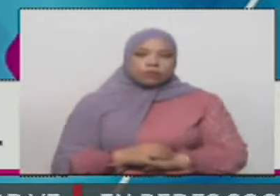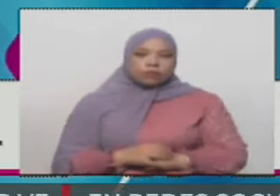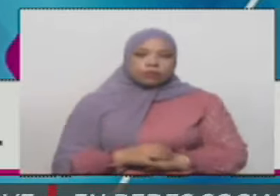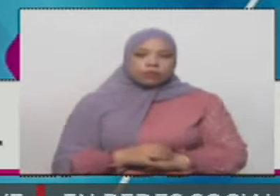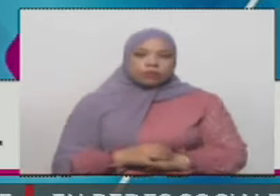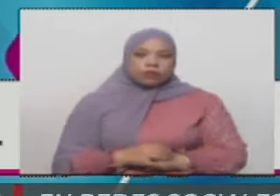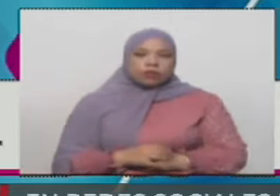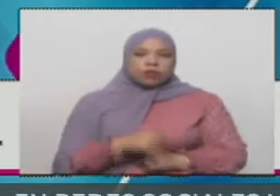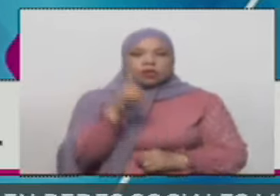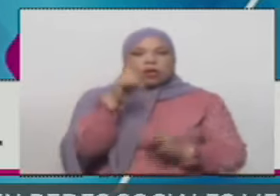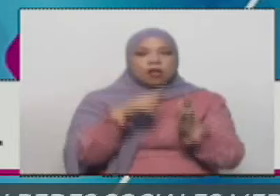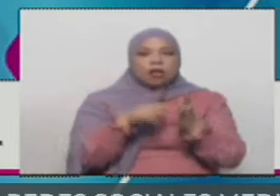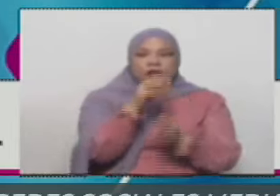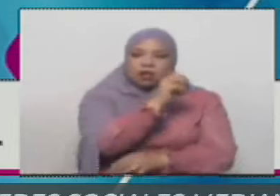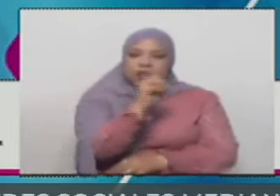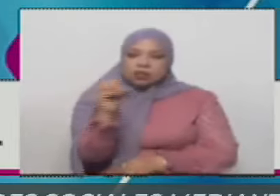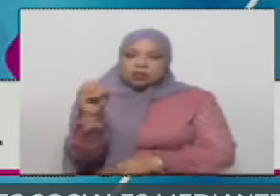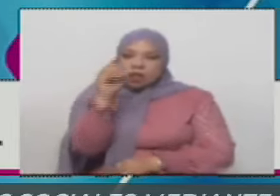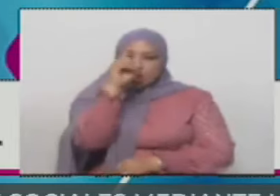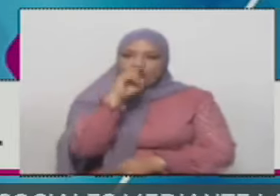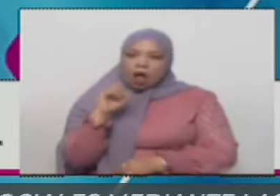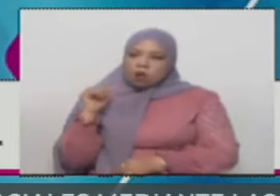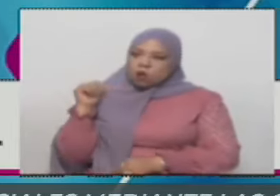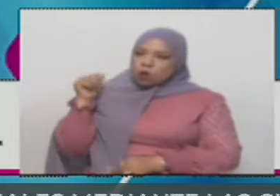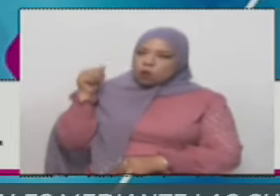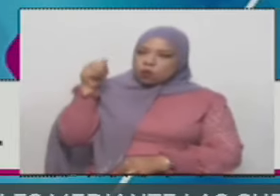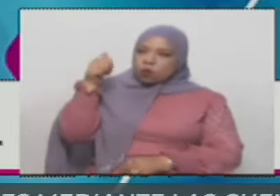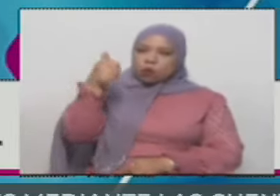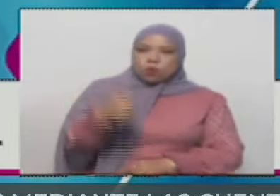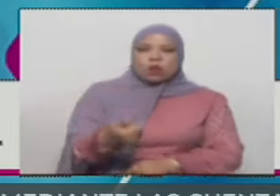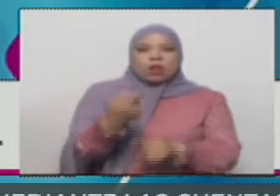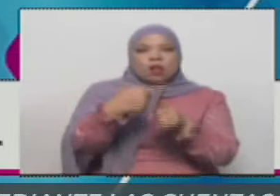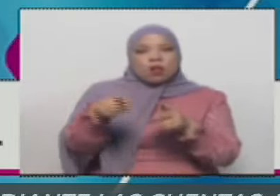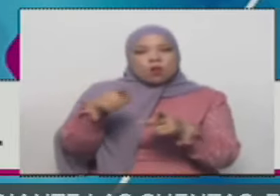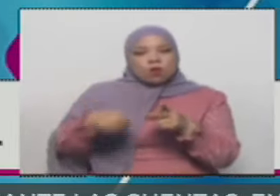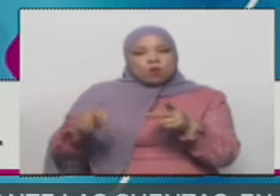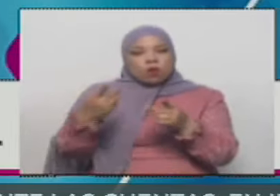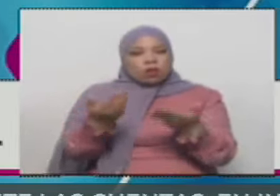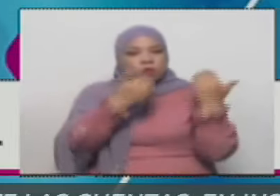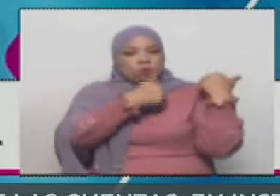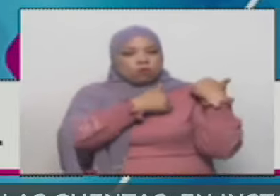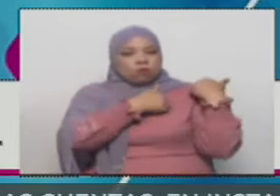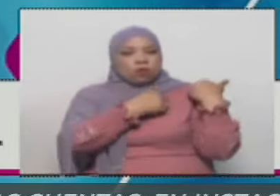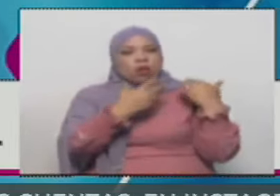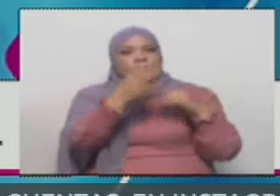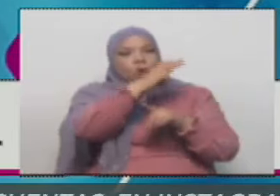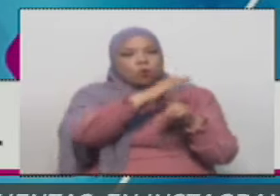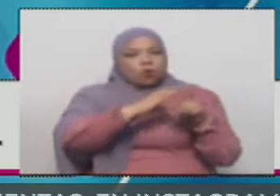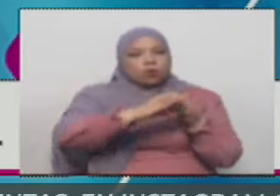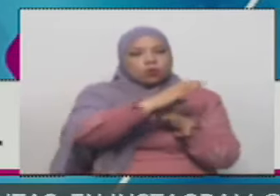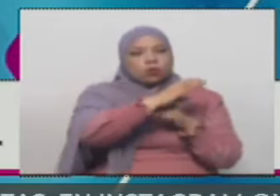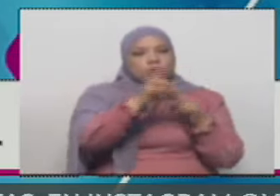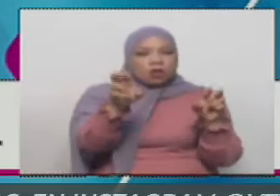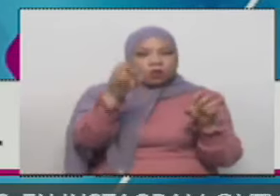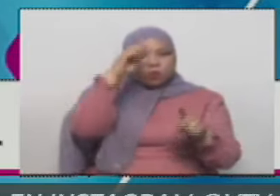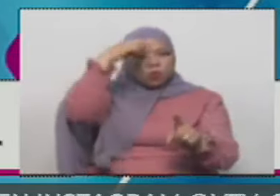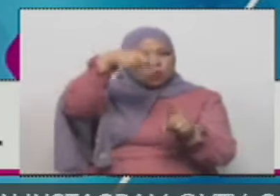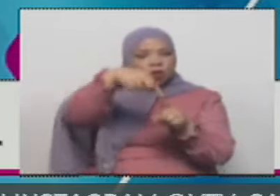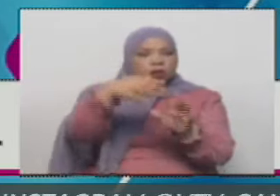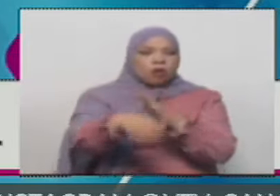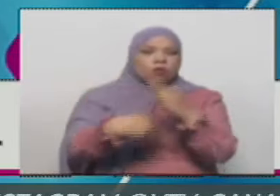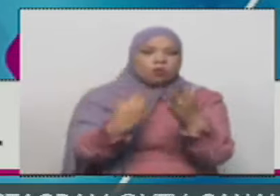En 100 años ha habido una batalla cultural de distintas formas de dominación y hegemonía cultural del norte